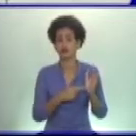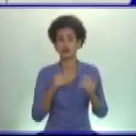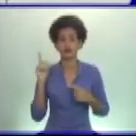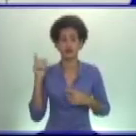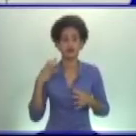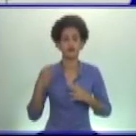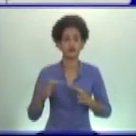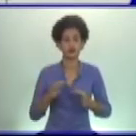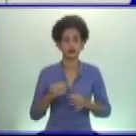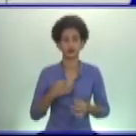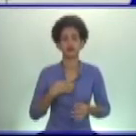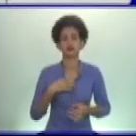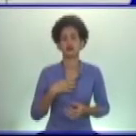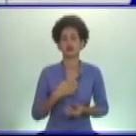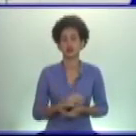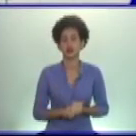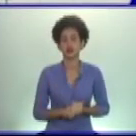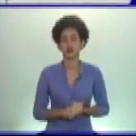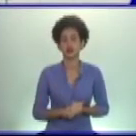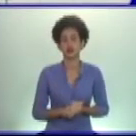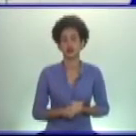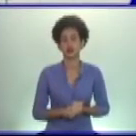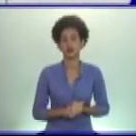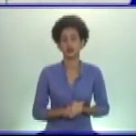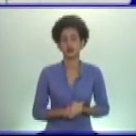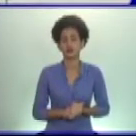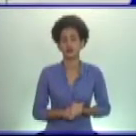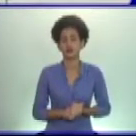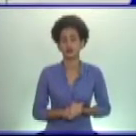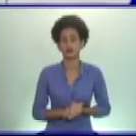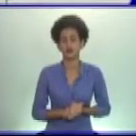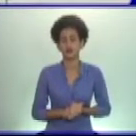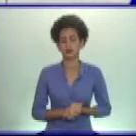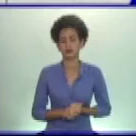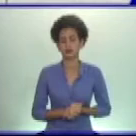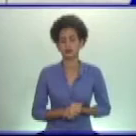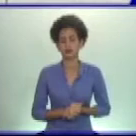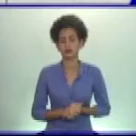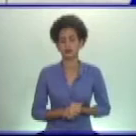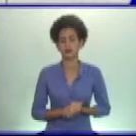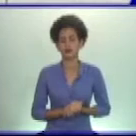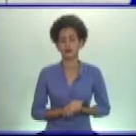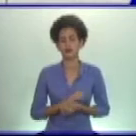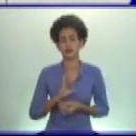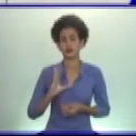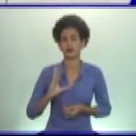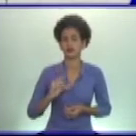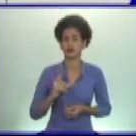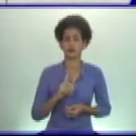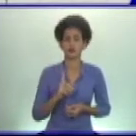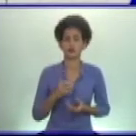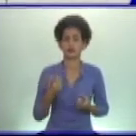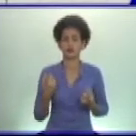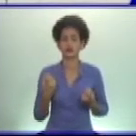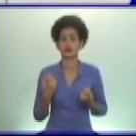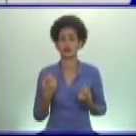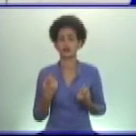función es de tener una asíntota vertical, por tanto, el comportamiento es diferente. Entonces, les decía que no es necesario